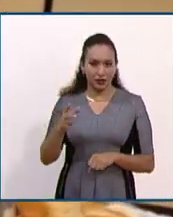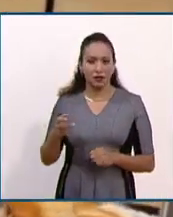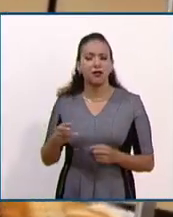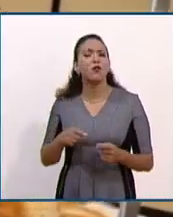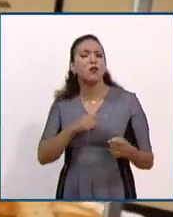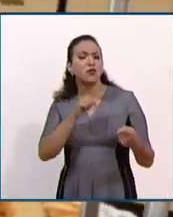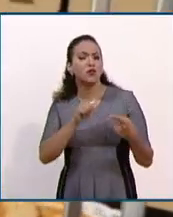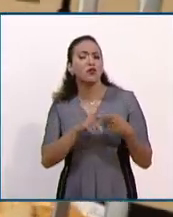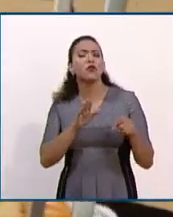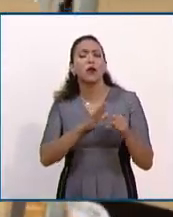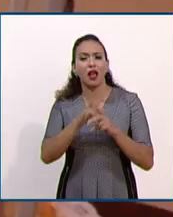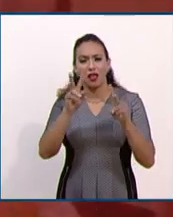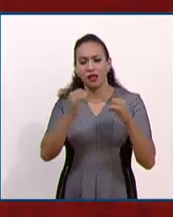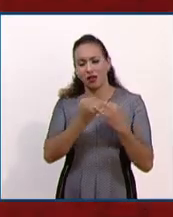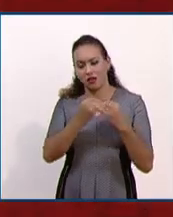de la independencia judicial.